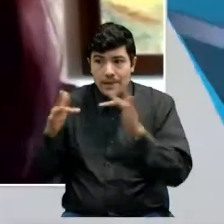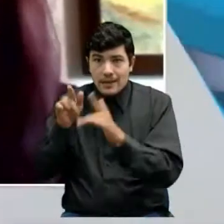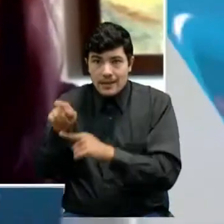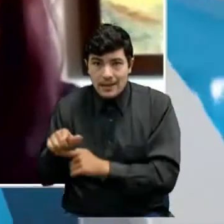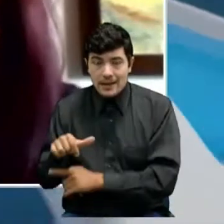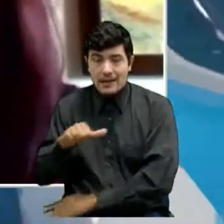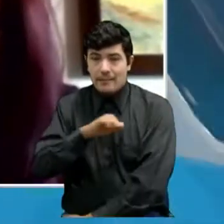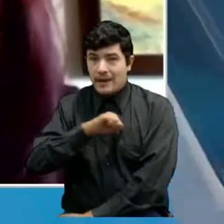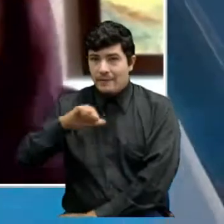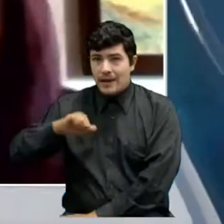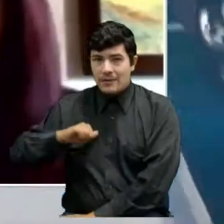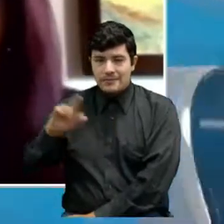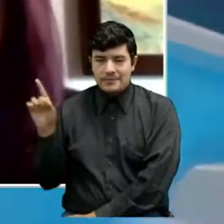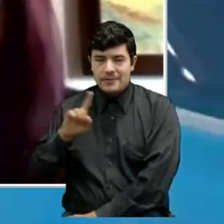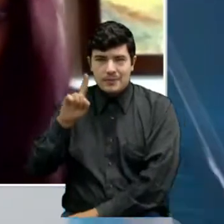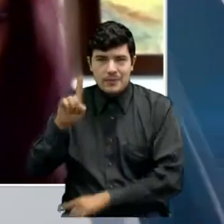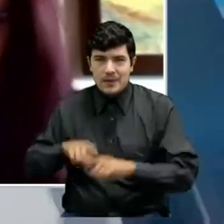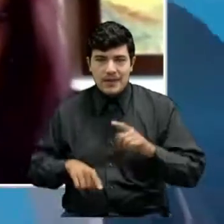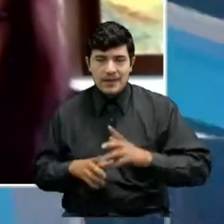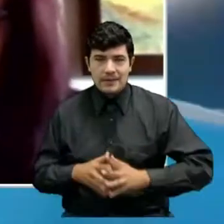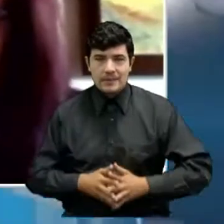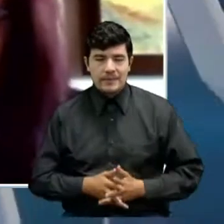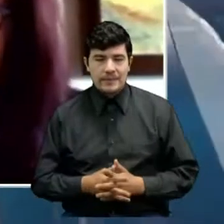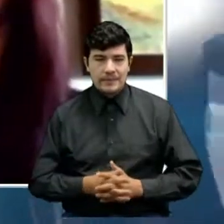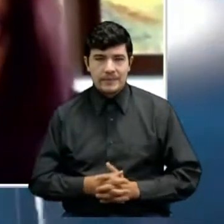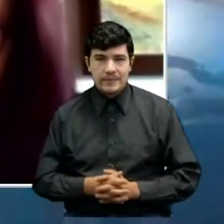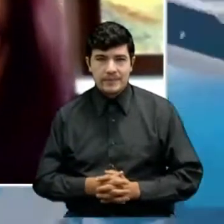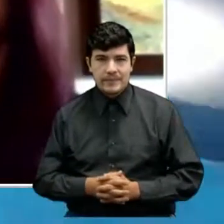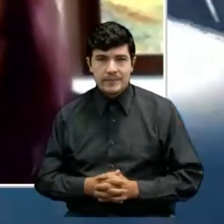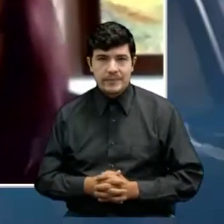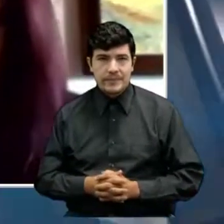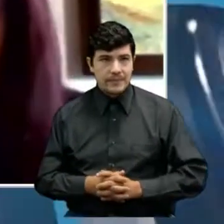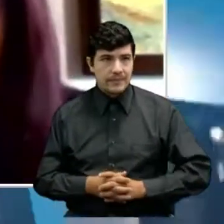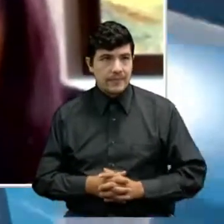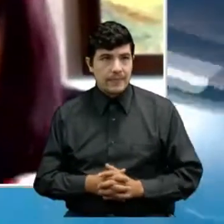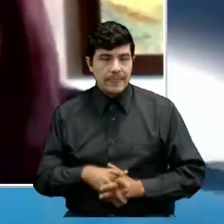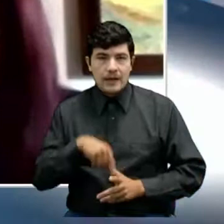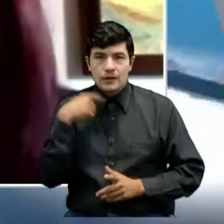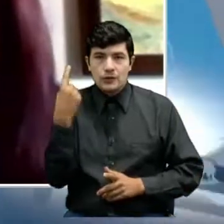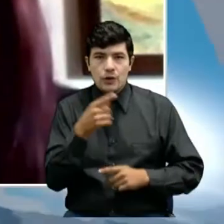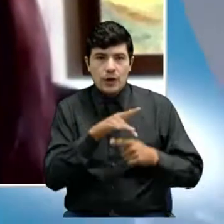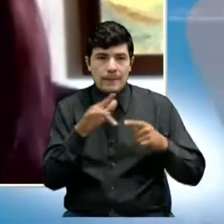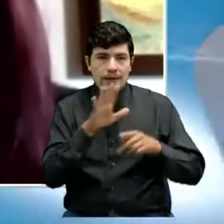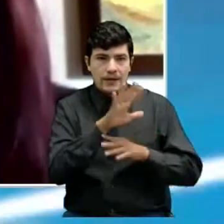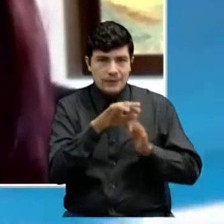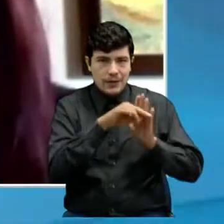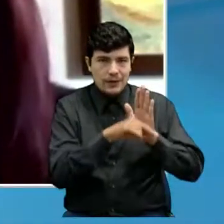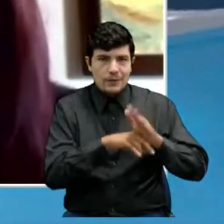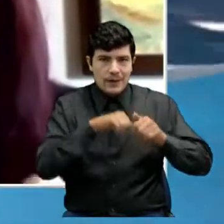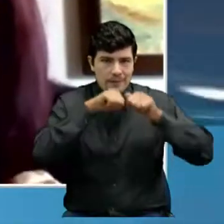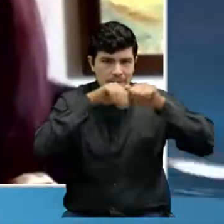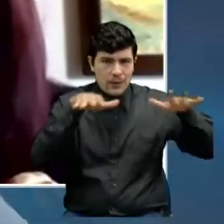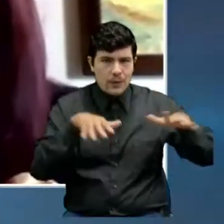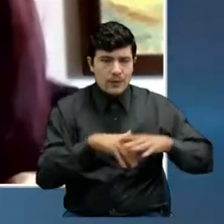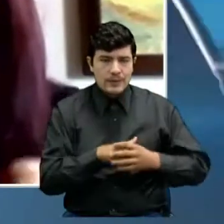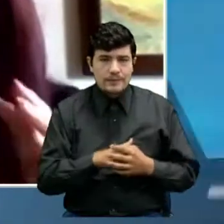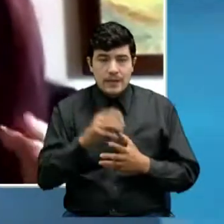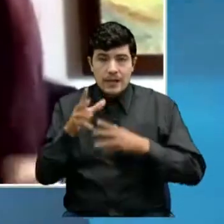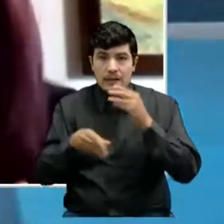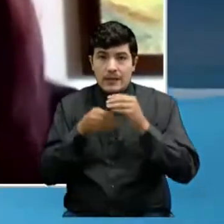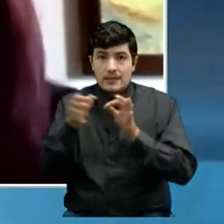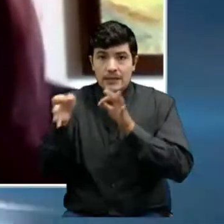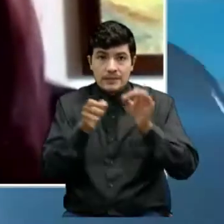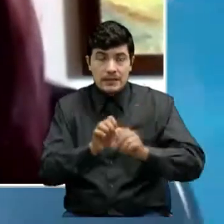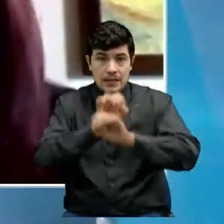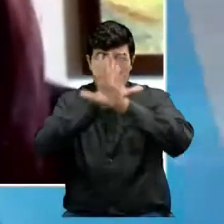no se aplicaría por analogía para los para la empresa privada. Quisiera hacer una claridad, y es que, tal